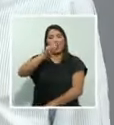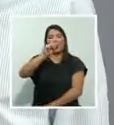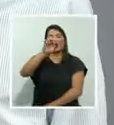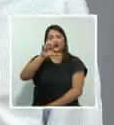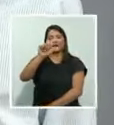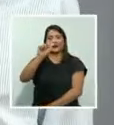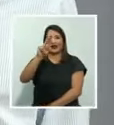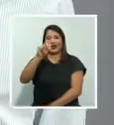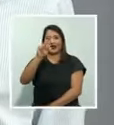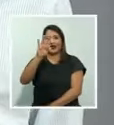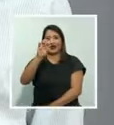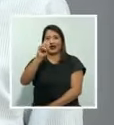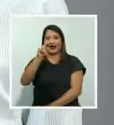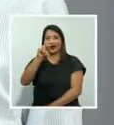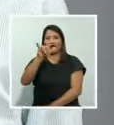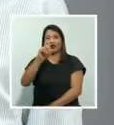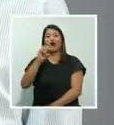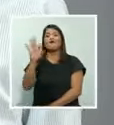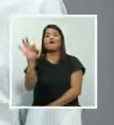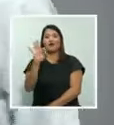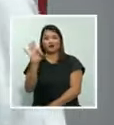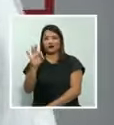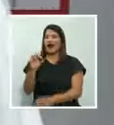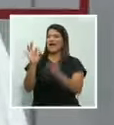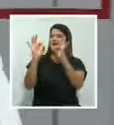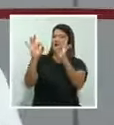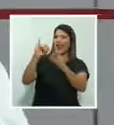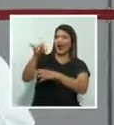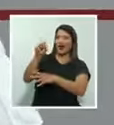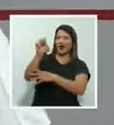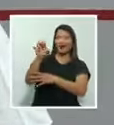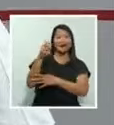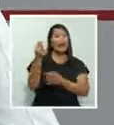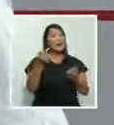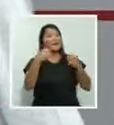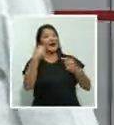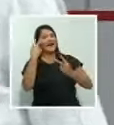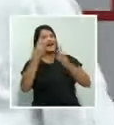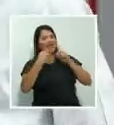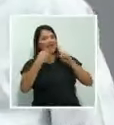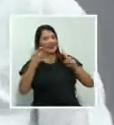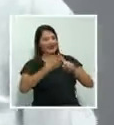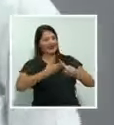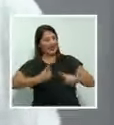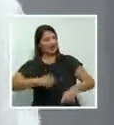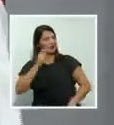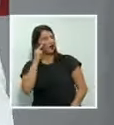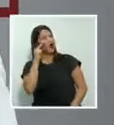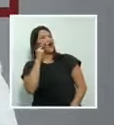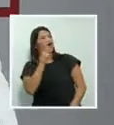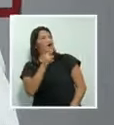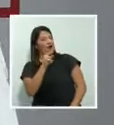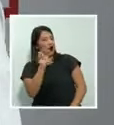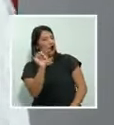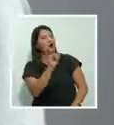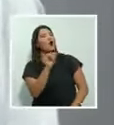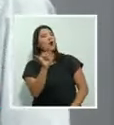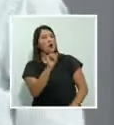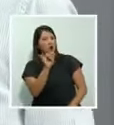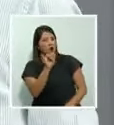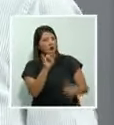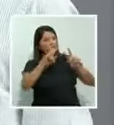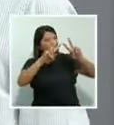Antonio Fonseca Argüello, que nos visita desde Heredia. Don José, yo a usted lo veo que vea, viene con el juego